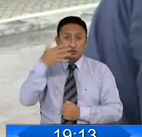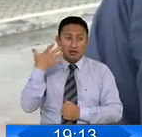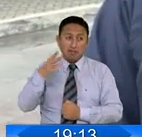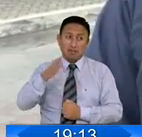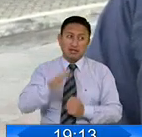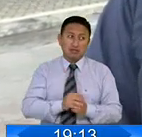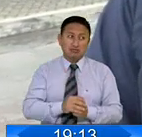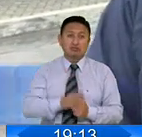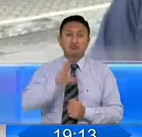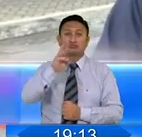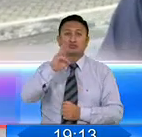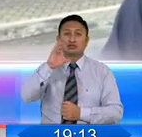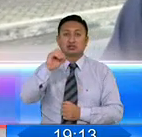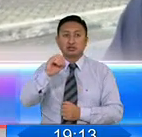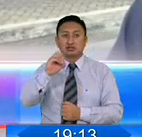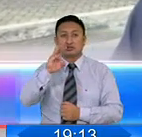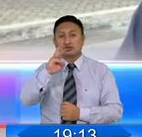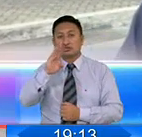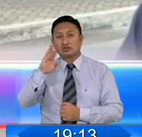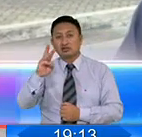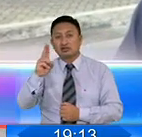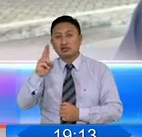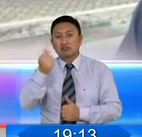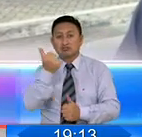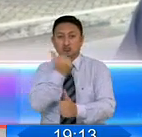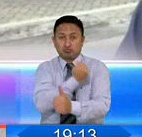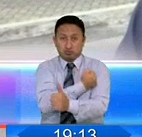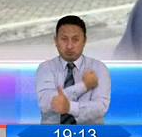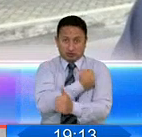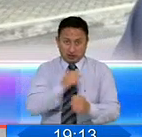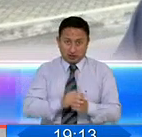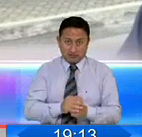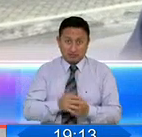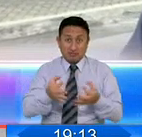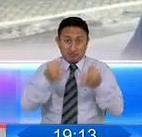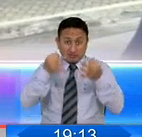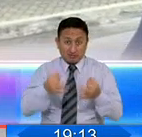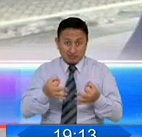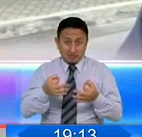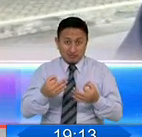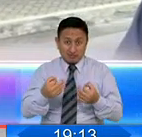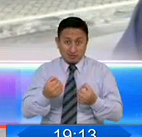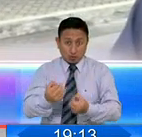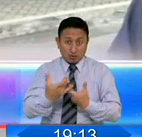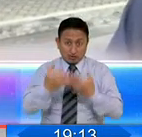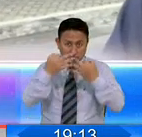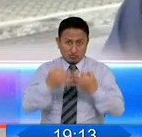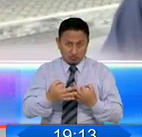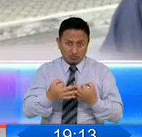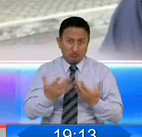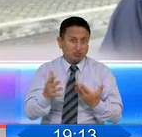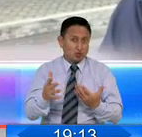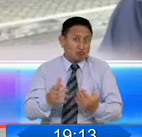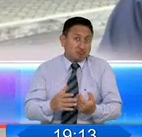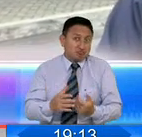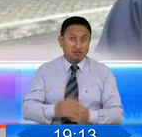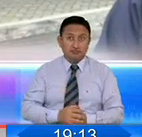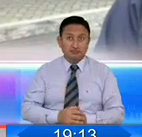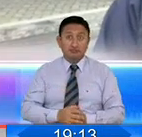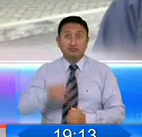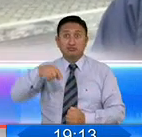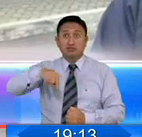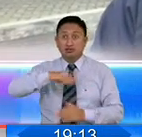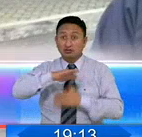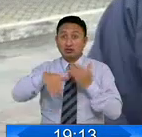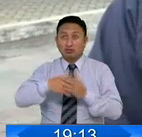aproximadamente unas 60-66 dosis. No tengo bien exacto el tema porque se ha manejado todo